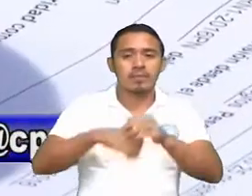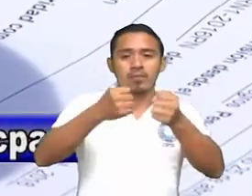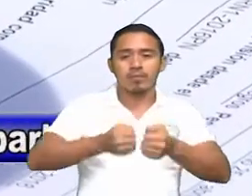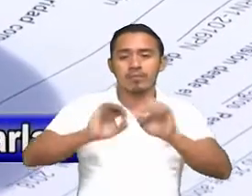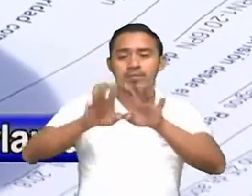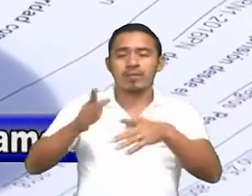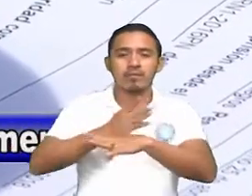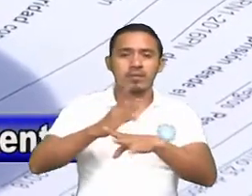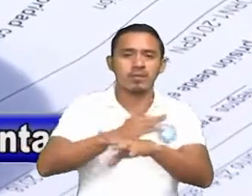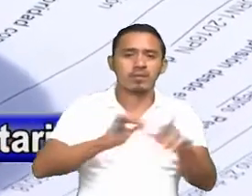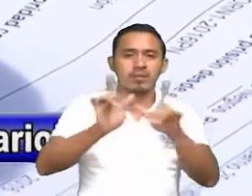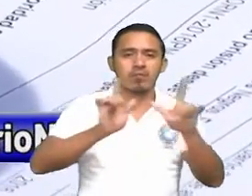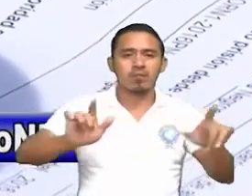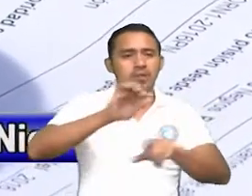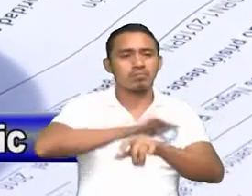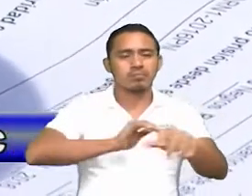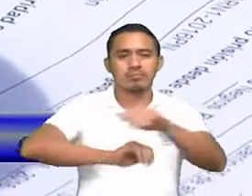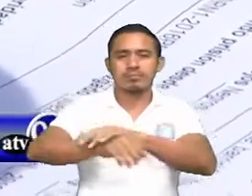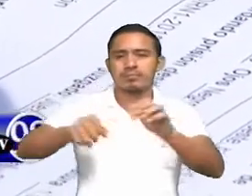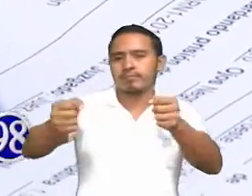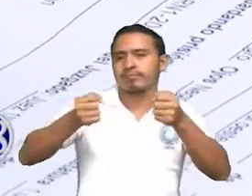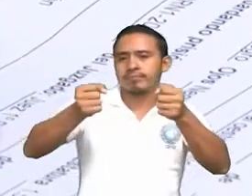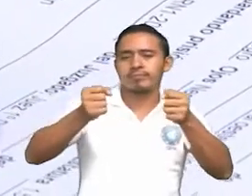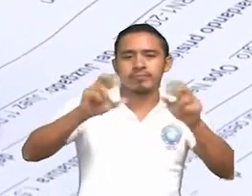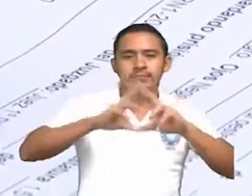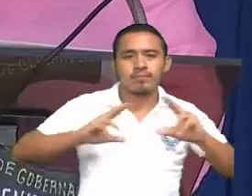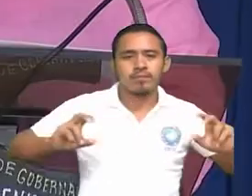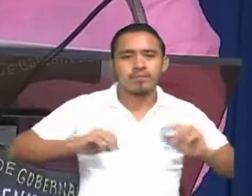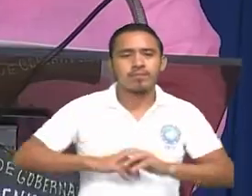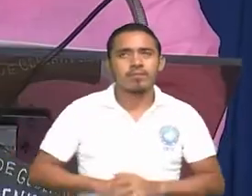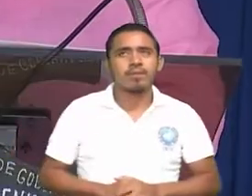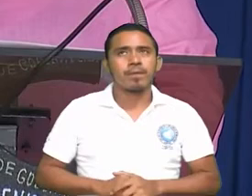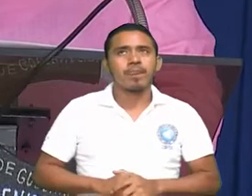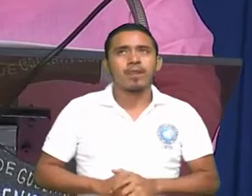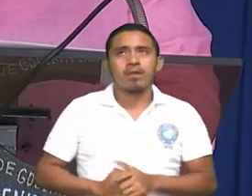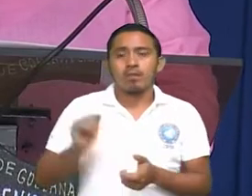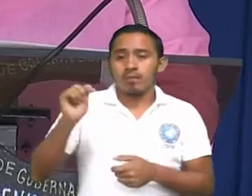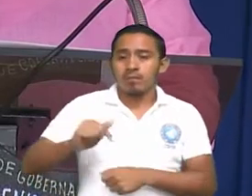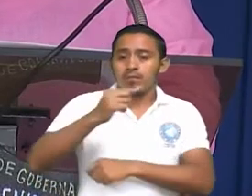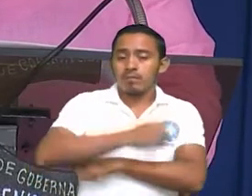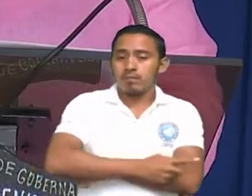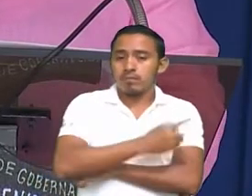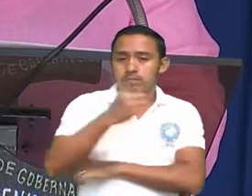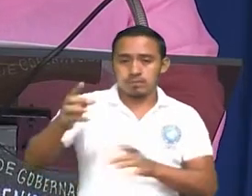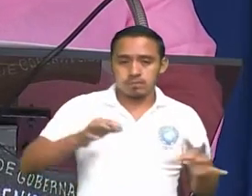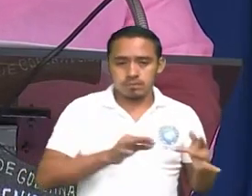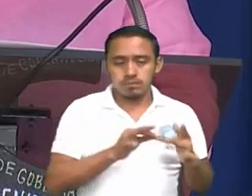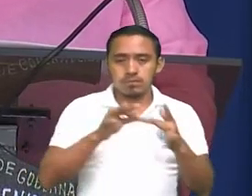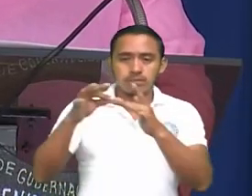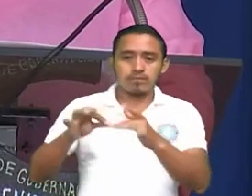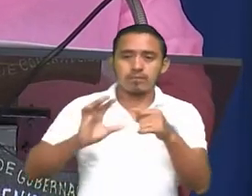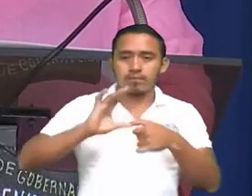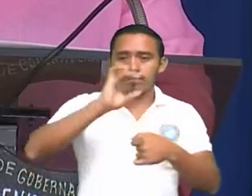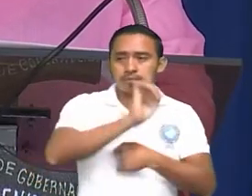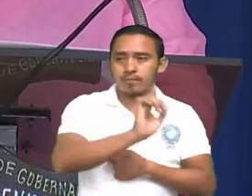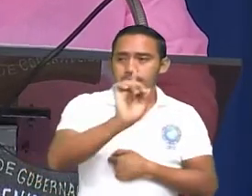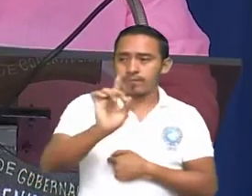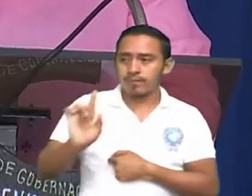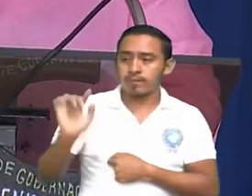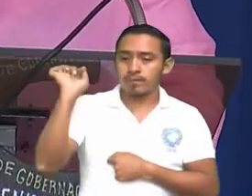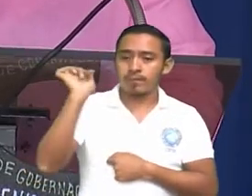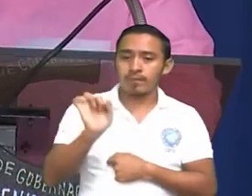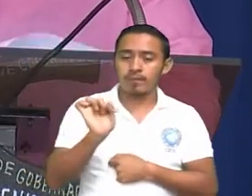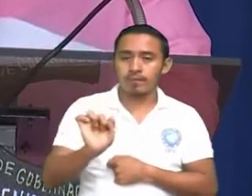cárcel en los distintos centros penitenciarios del país. Este día es especial para cada uno de los que están en este